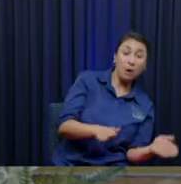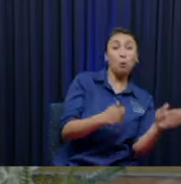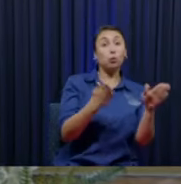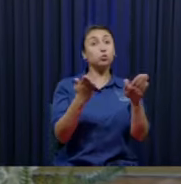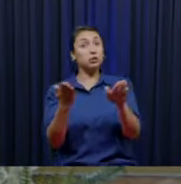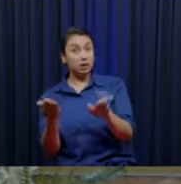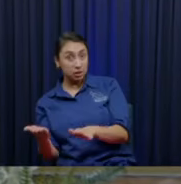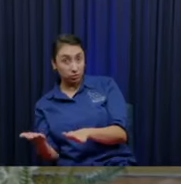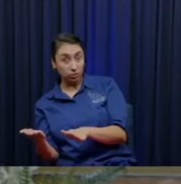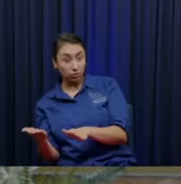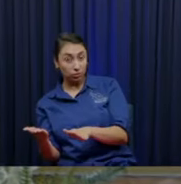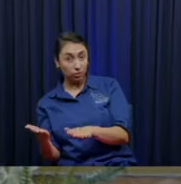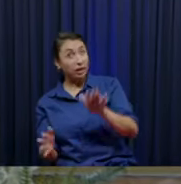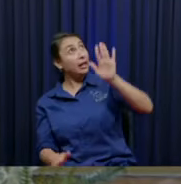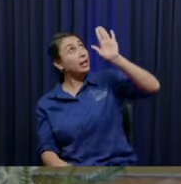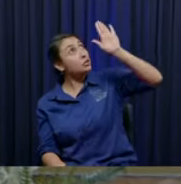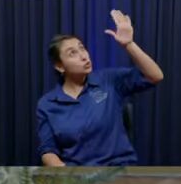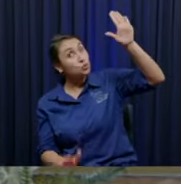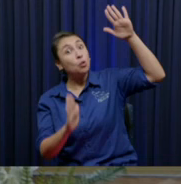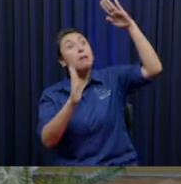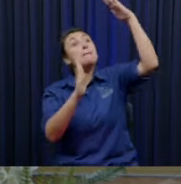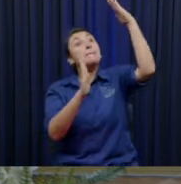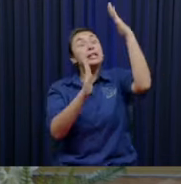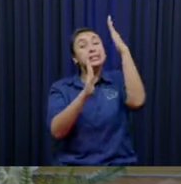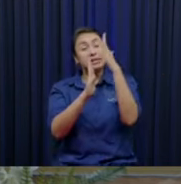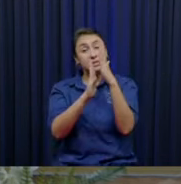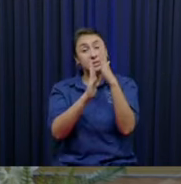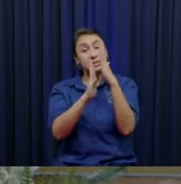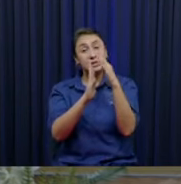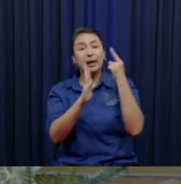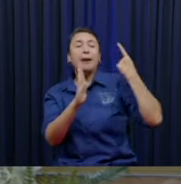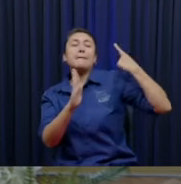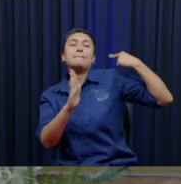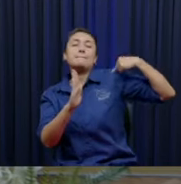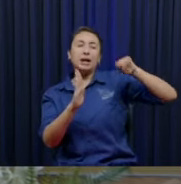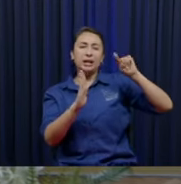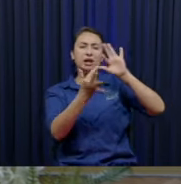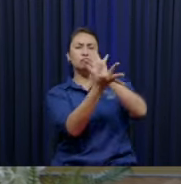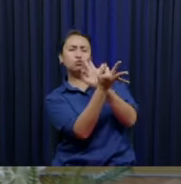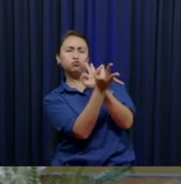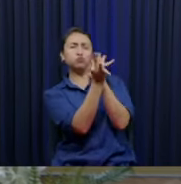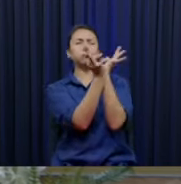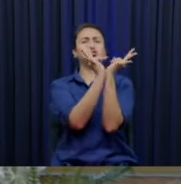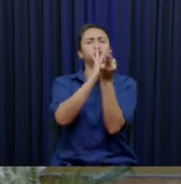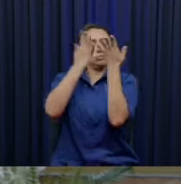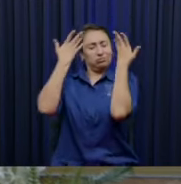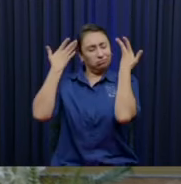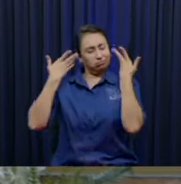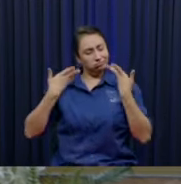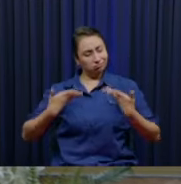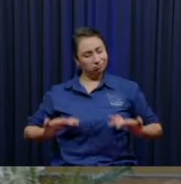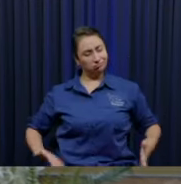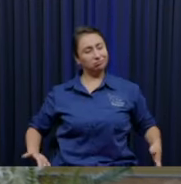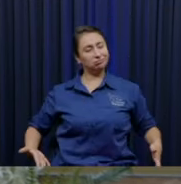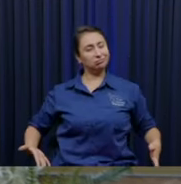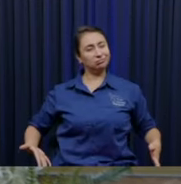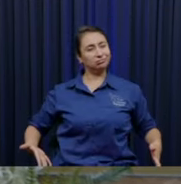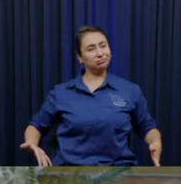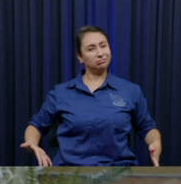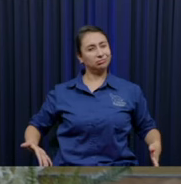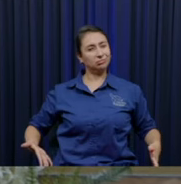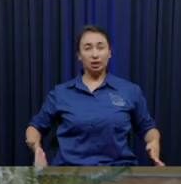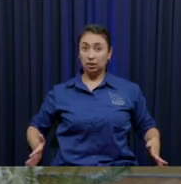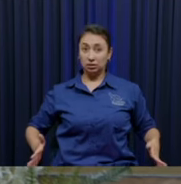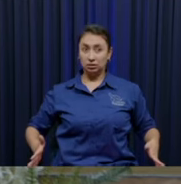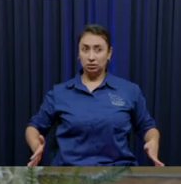transfigura. Ahí nos quedamos, porque creo que lo platicamos el día miércoles, si no, ¿no se recuerda usted? ¿O será